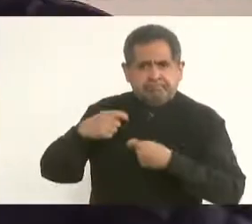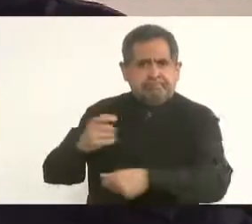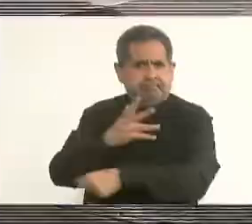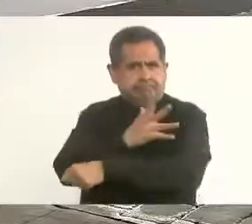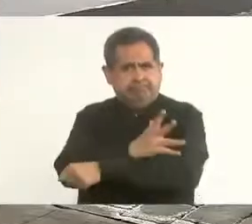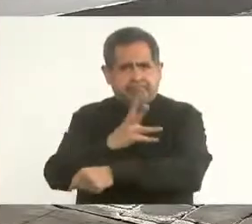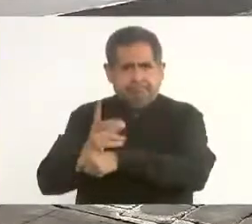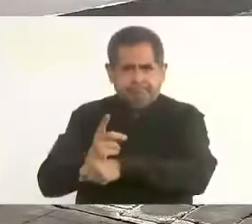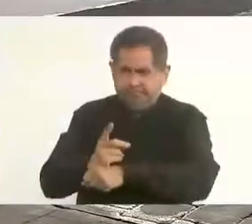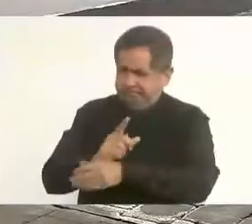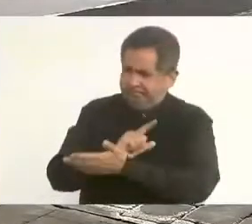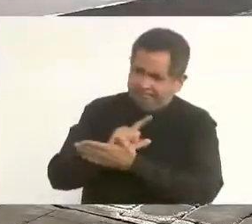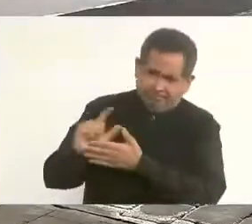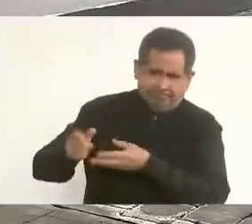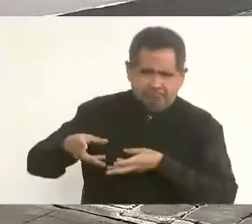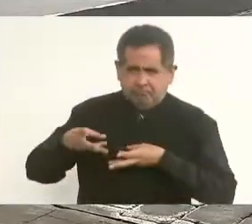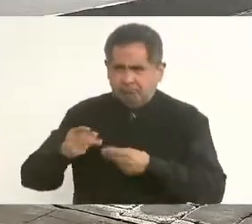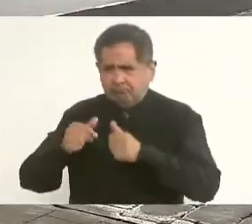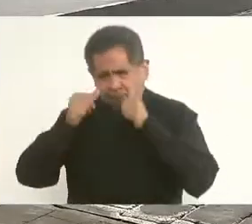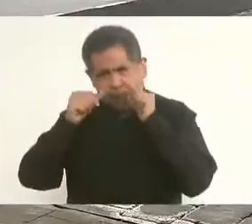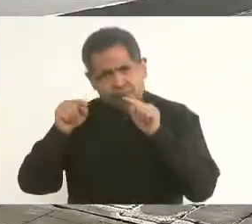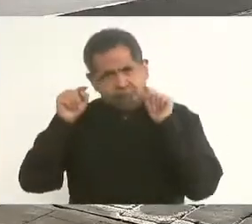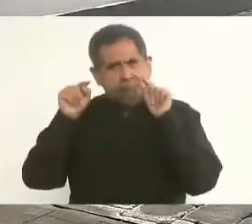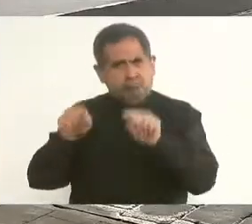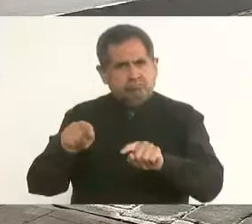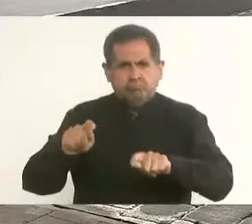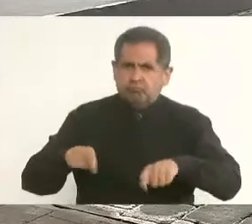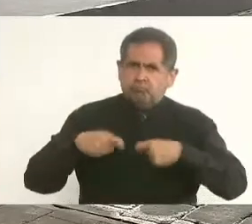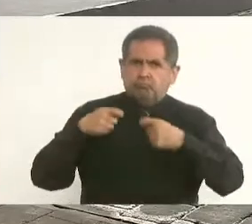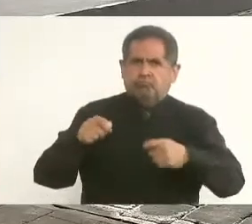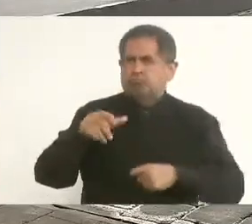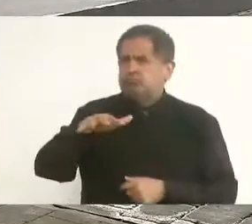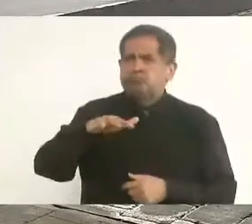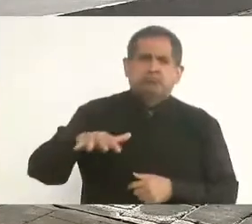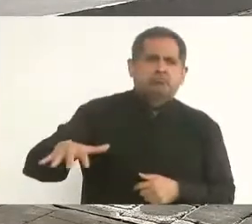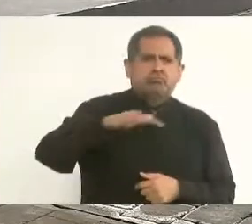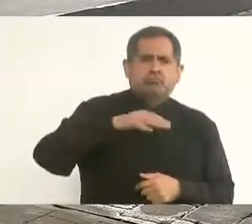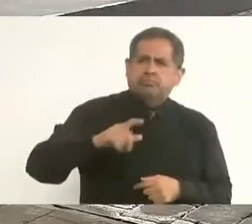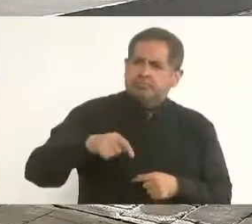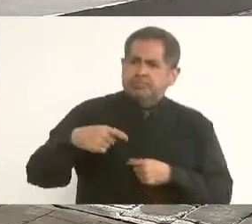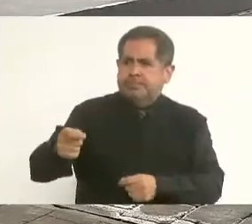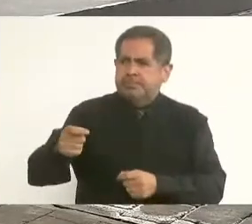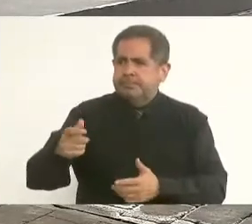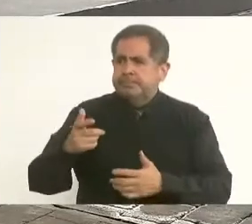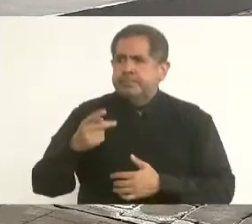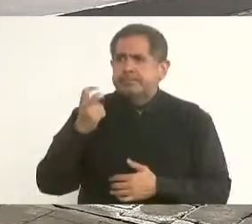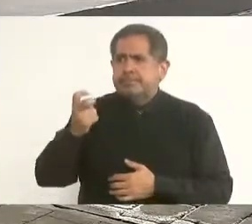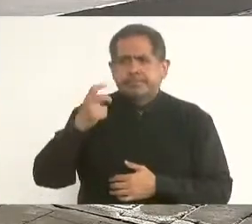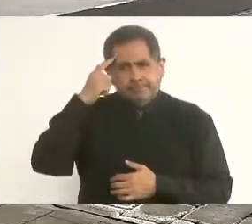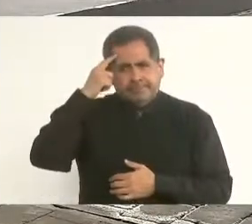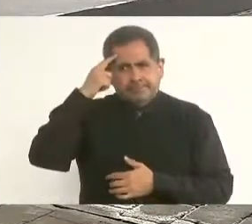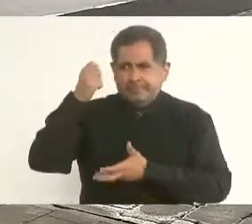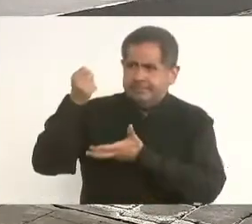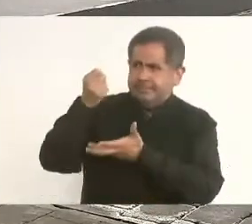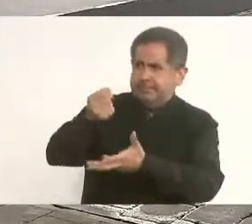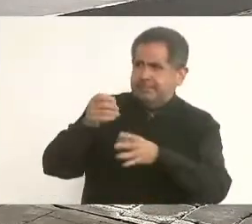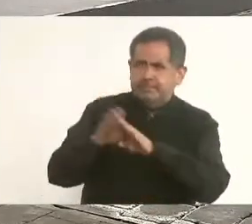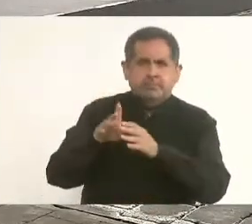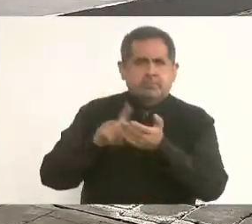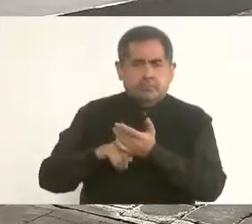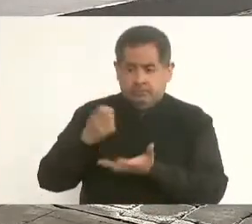para que le llegue a todos, porque el presupuesto no es